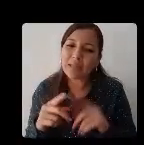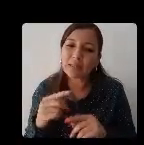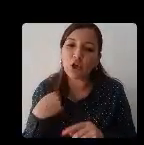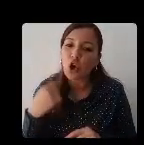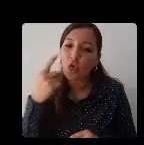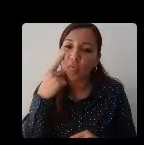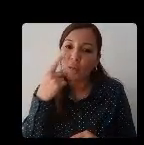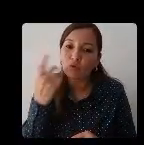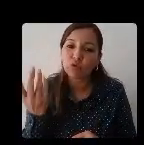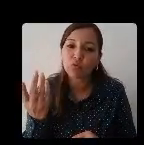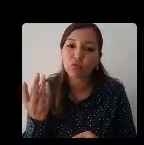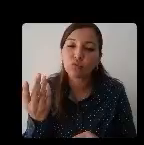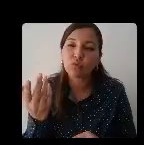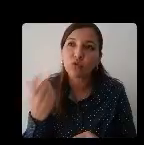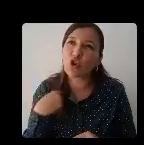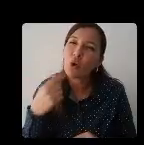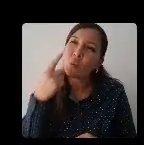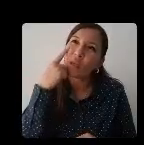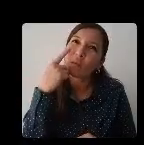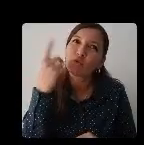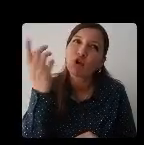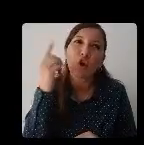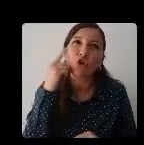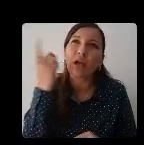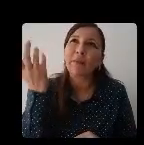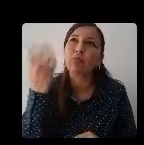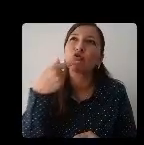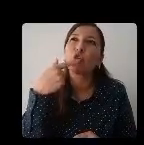la comunidad. Para terminar, Clara, para no,